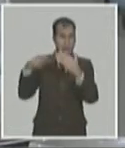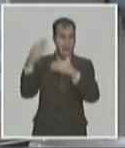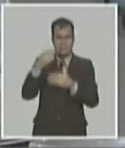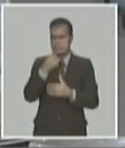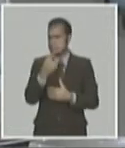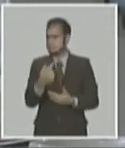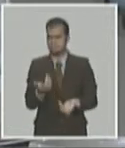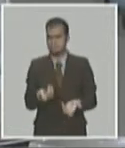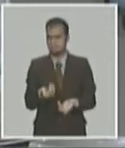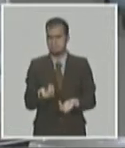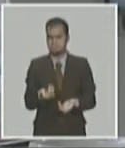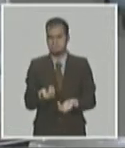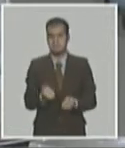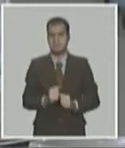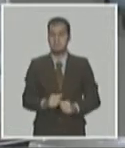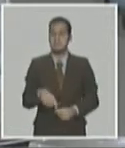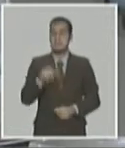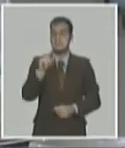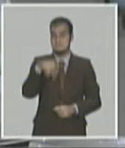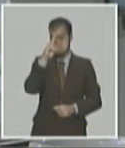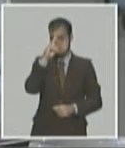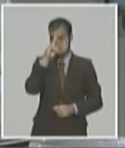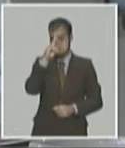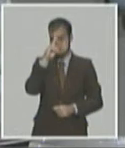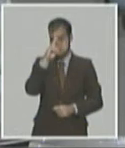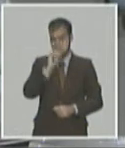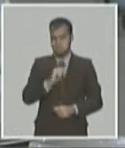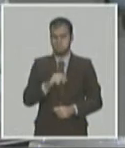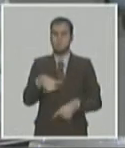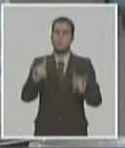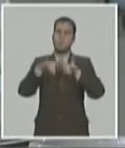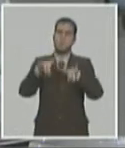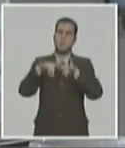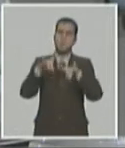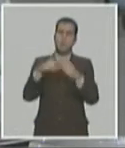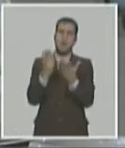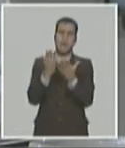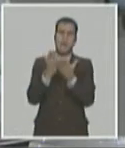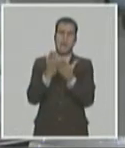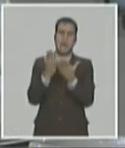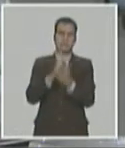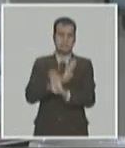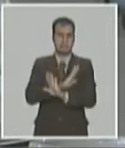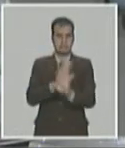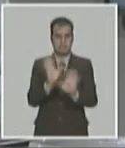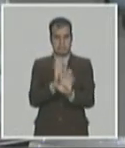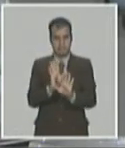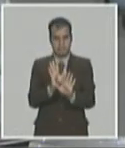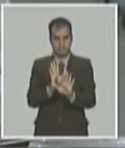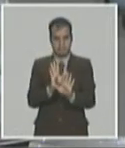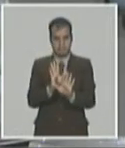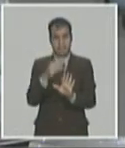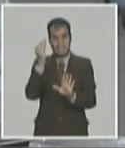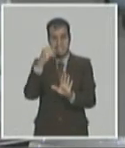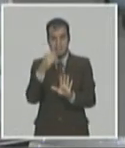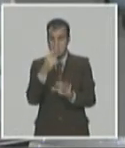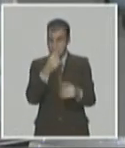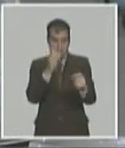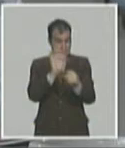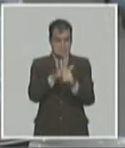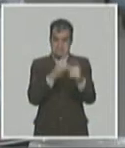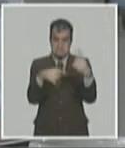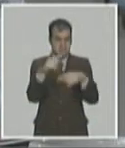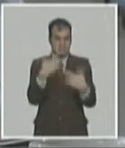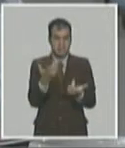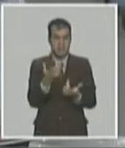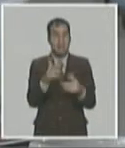los especialistas, antes de tener una especialidad que no fuera la medicina familiar,